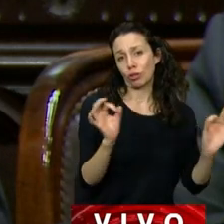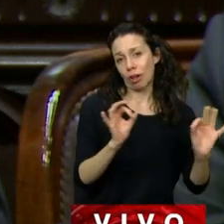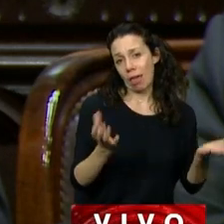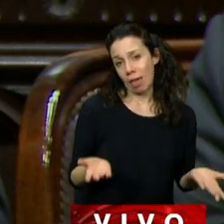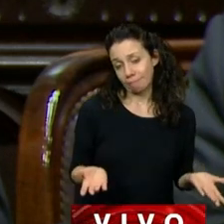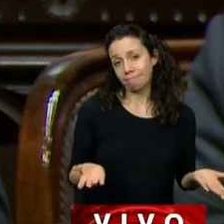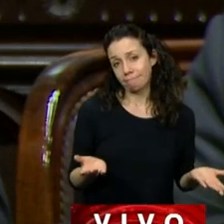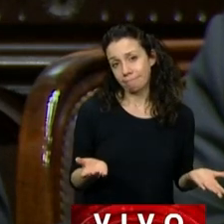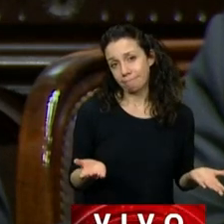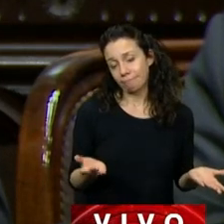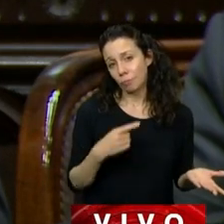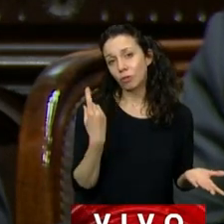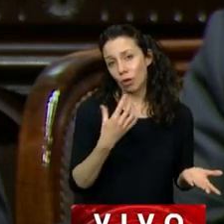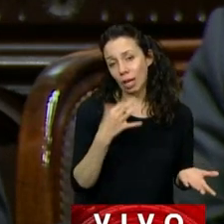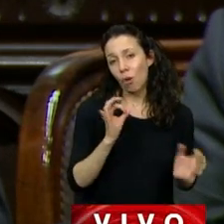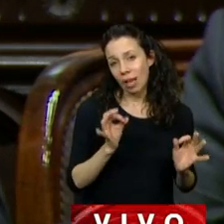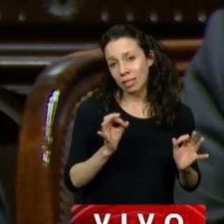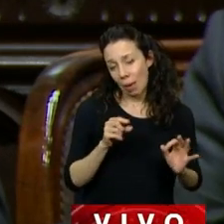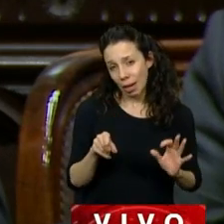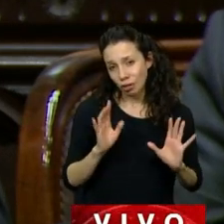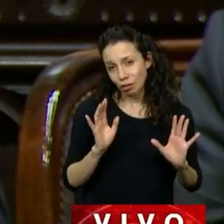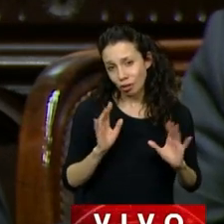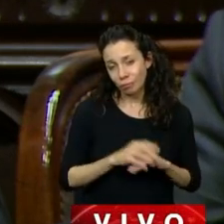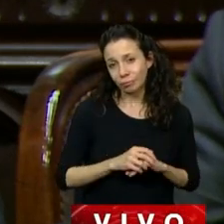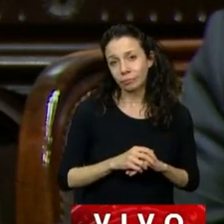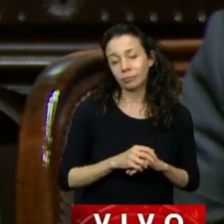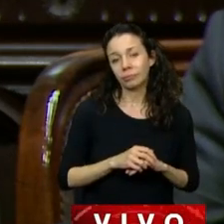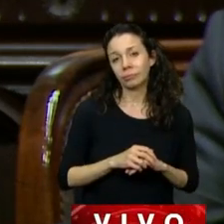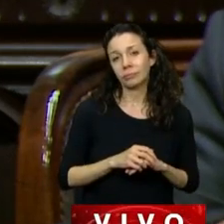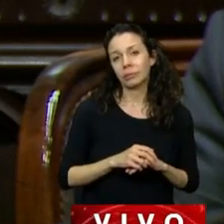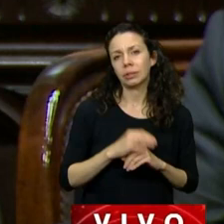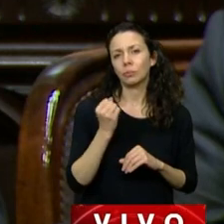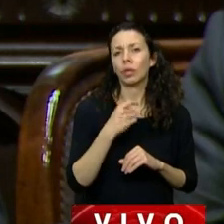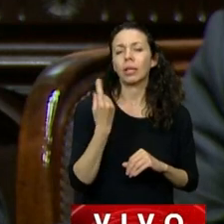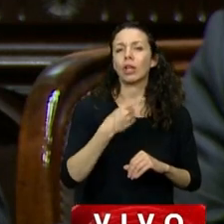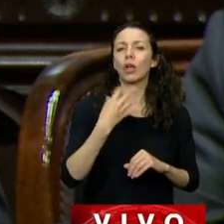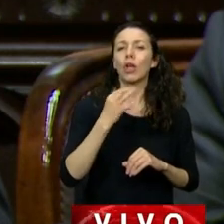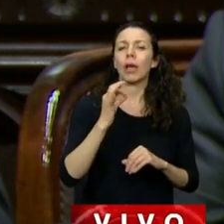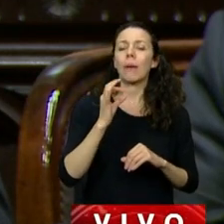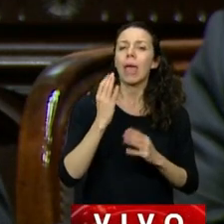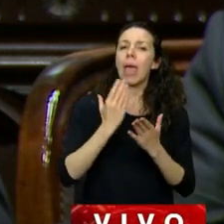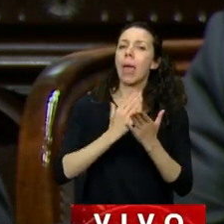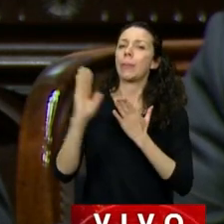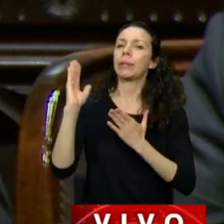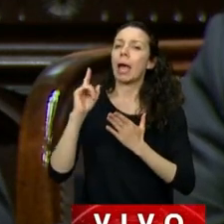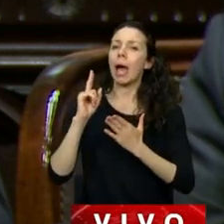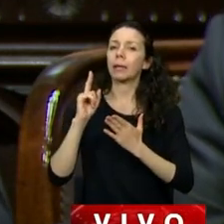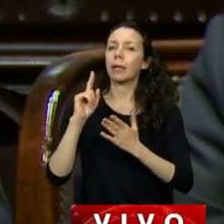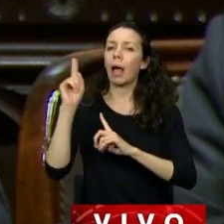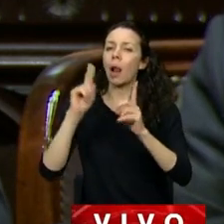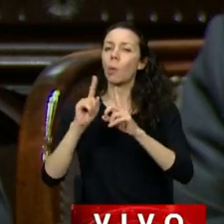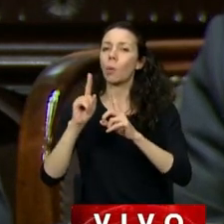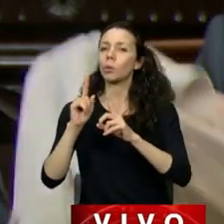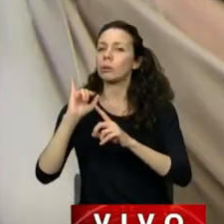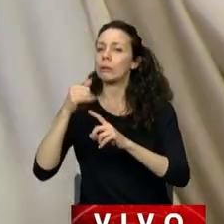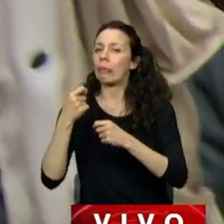también tenemos que tener en cuenta. Y sobre todo para evitar las arbitrariedades en el uso del presupuesto y